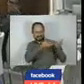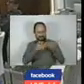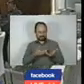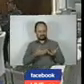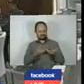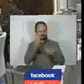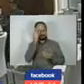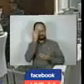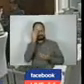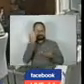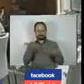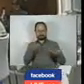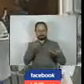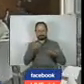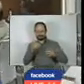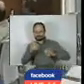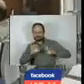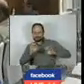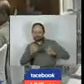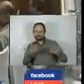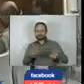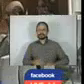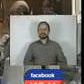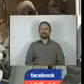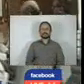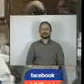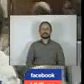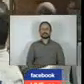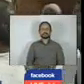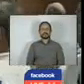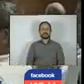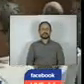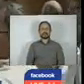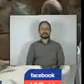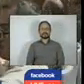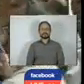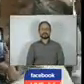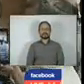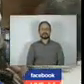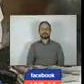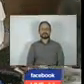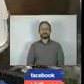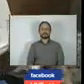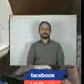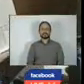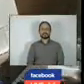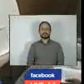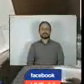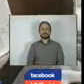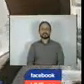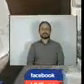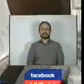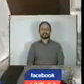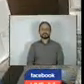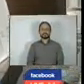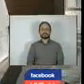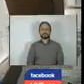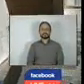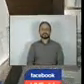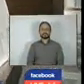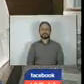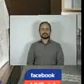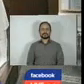los fenómenos de la migración. Los quiero dejar compartir las descripciones de lo que hay a esta hora. Vamos a hacer un negociaje en